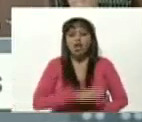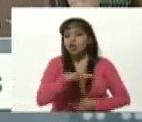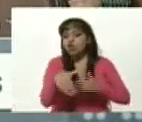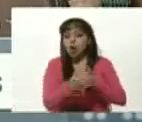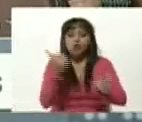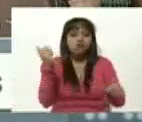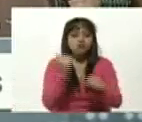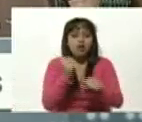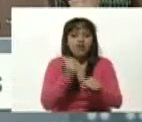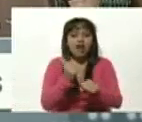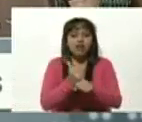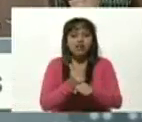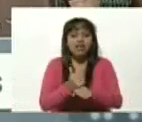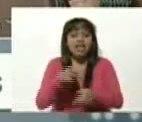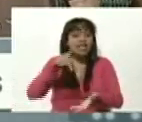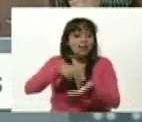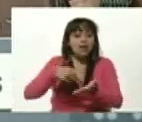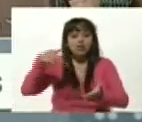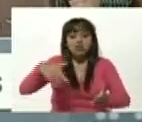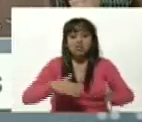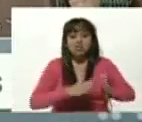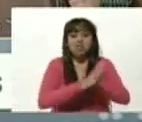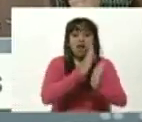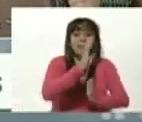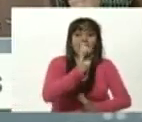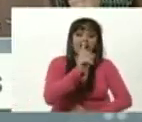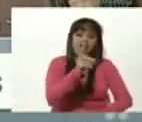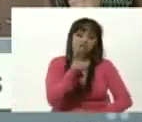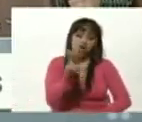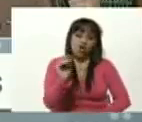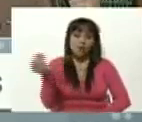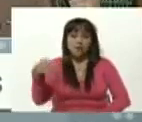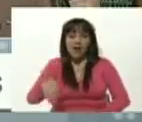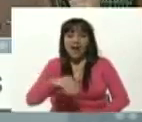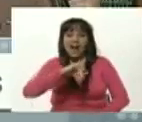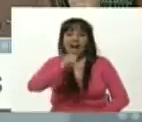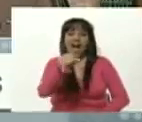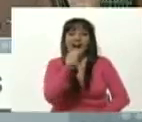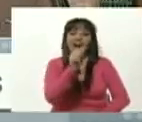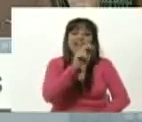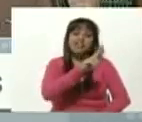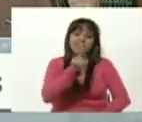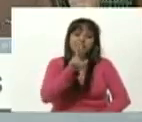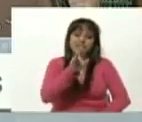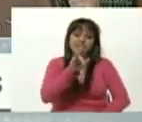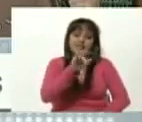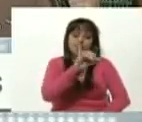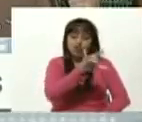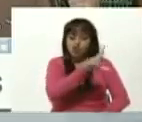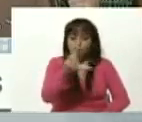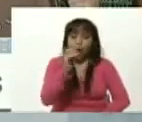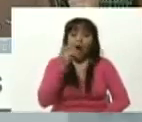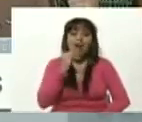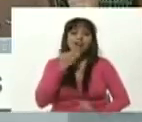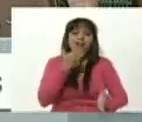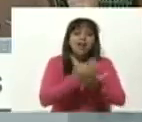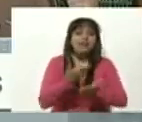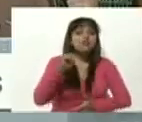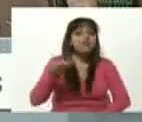de la parroquia de San Pedro y la parroquia de Jarillo se van a saber muy agradecidas porque es muy importante la